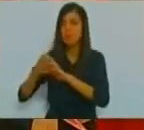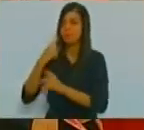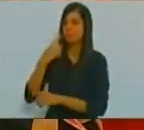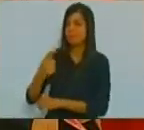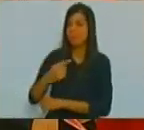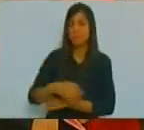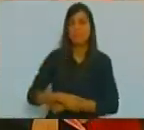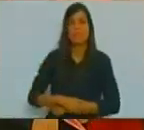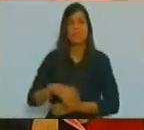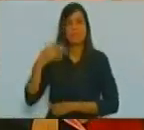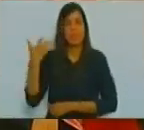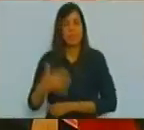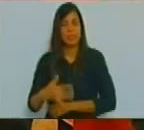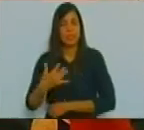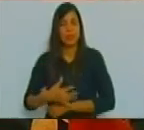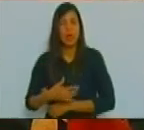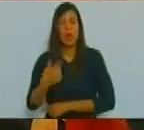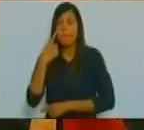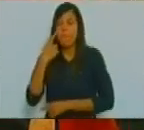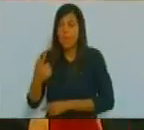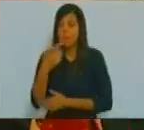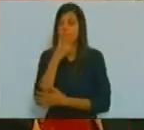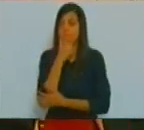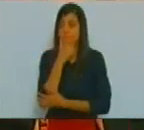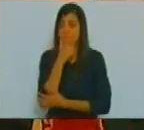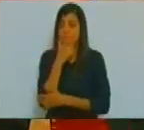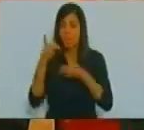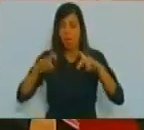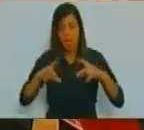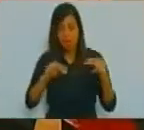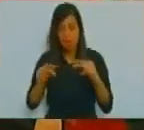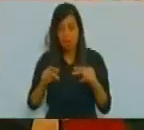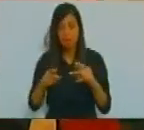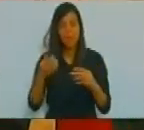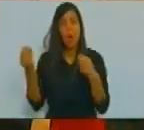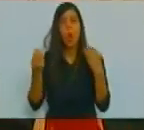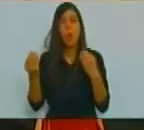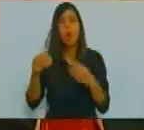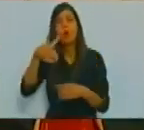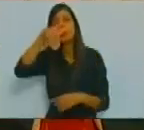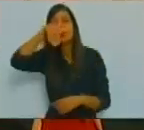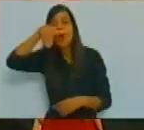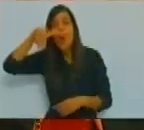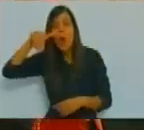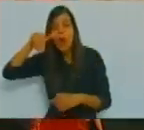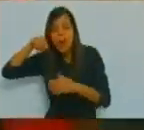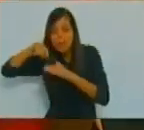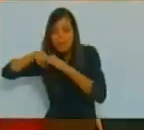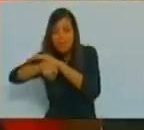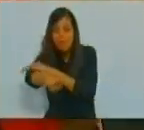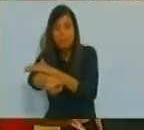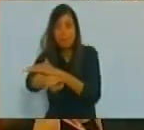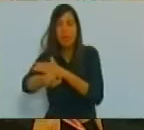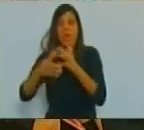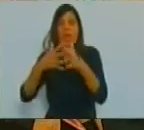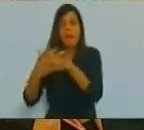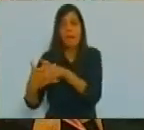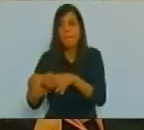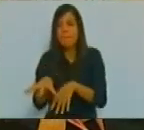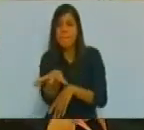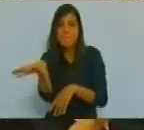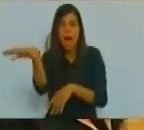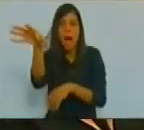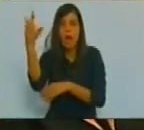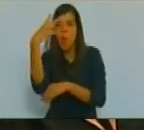también está actuando ha logrado penetrar en los sectores populares